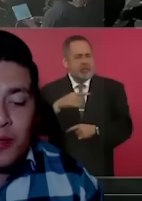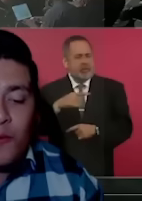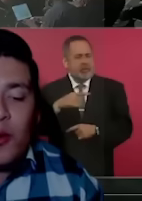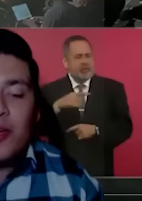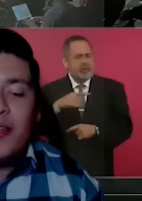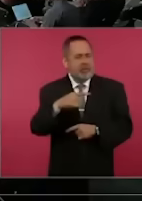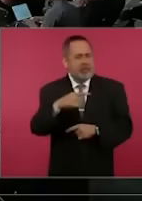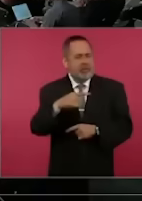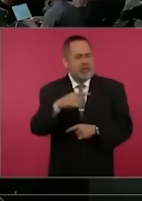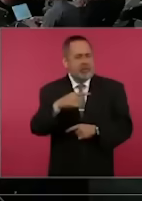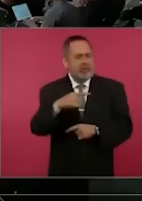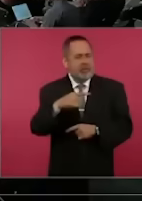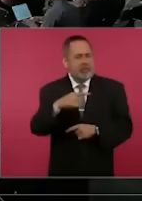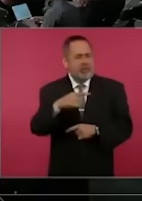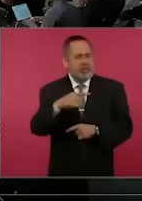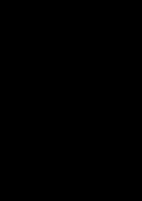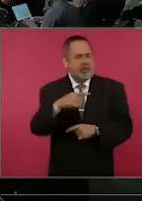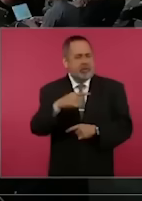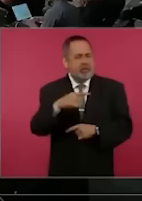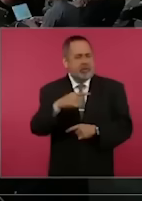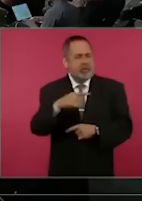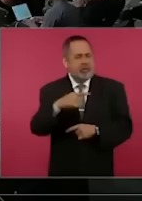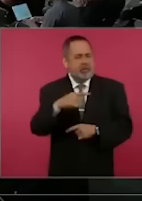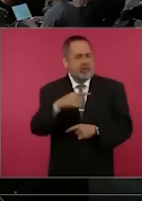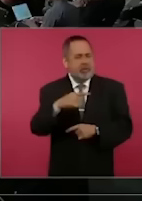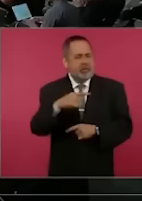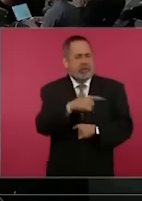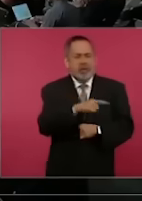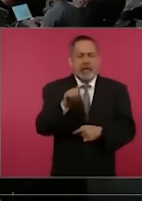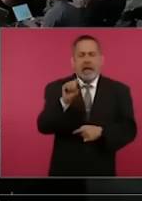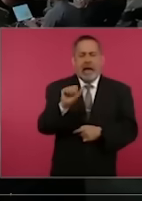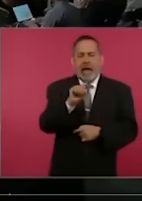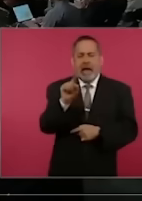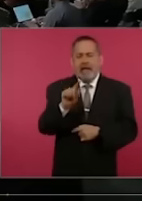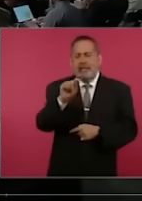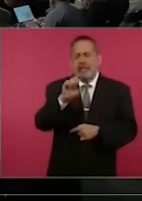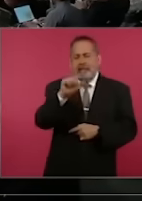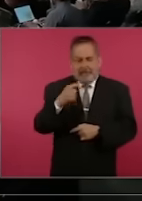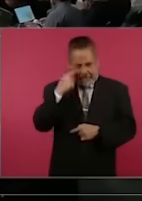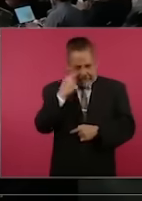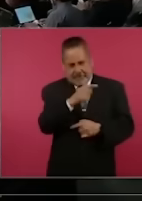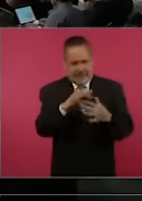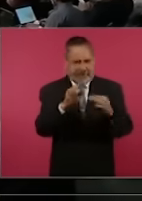Pero escuchemos qué fue lo que dijo el presidente López Obrador. Para